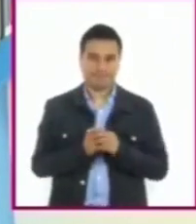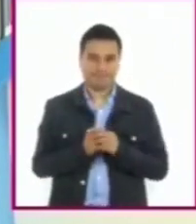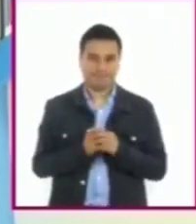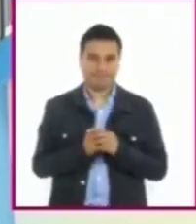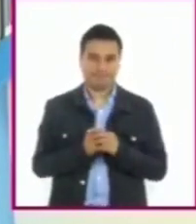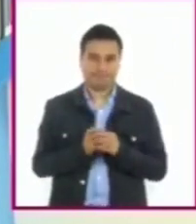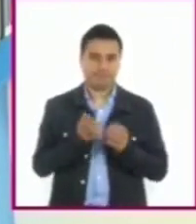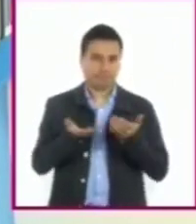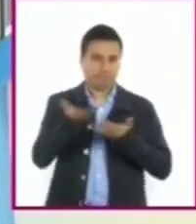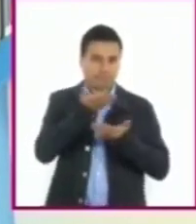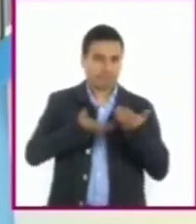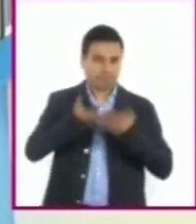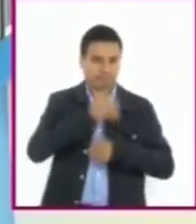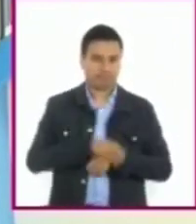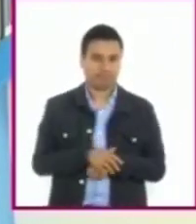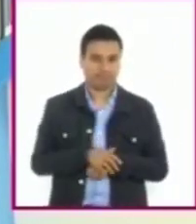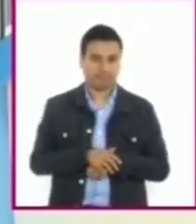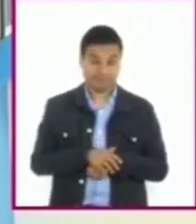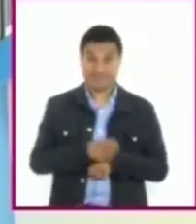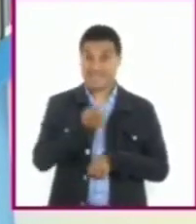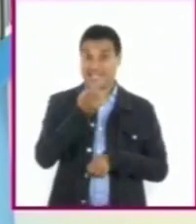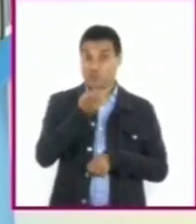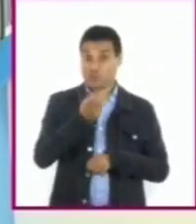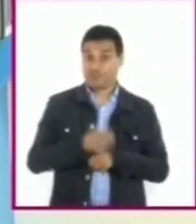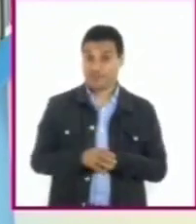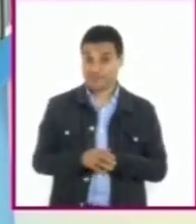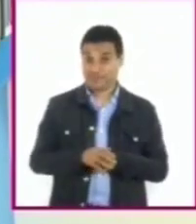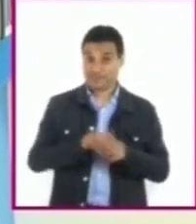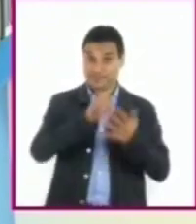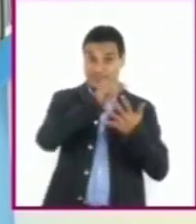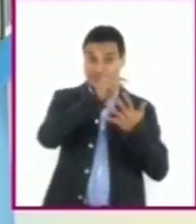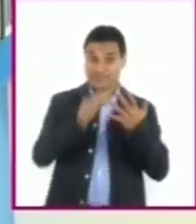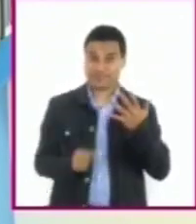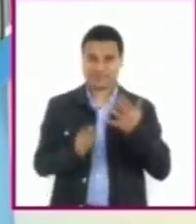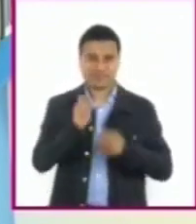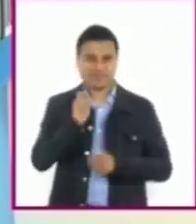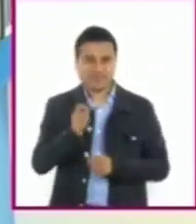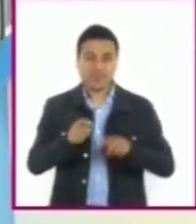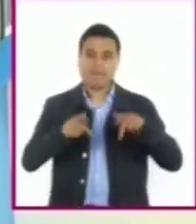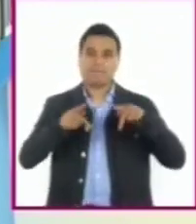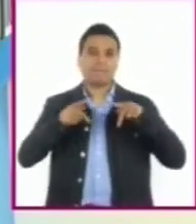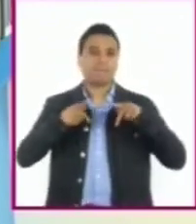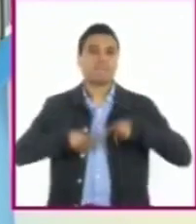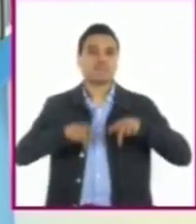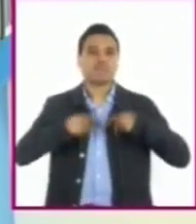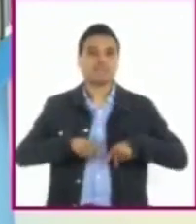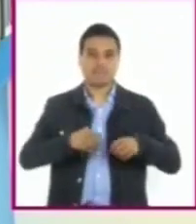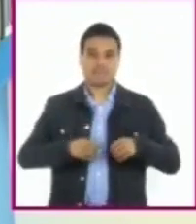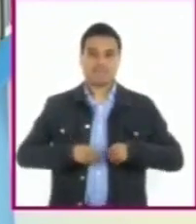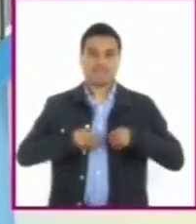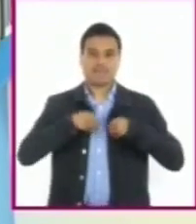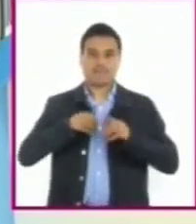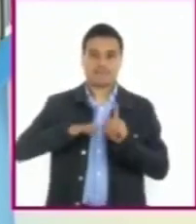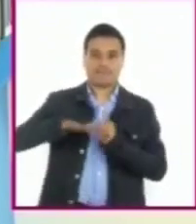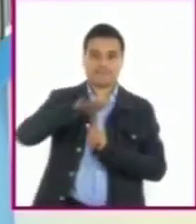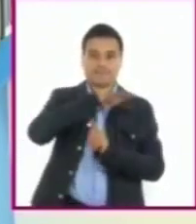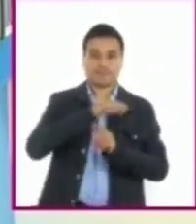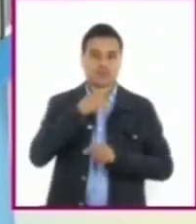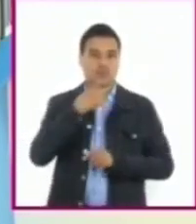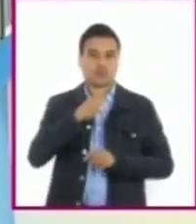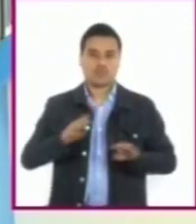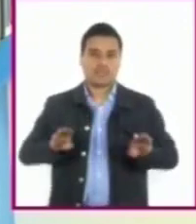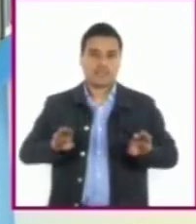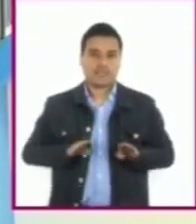sociedad. De esta manera, este componente se forma por la población que habita en un lugar y sus características.